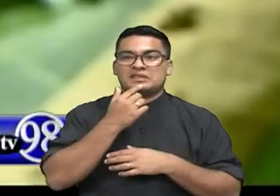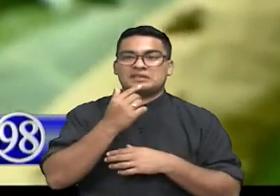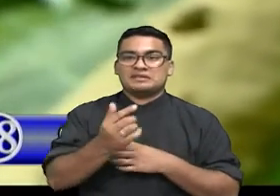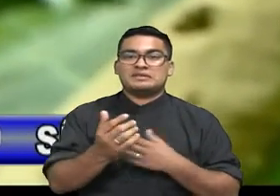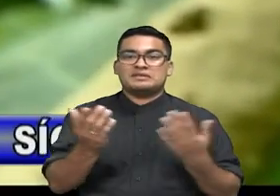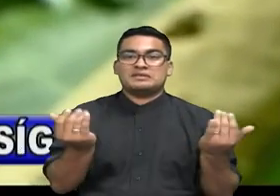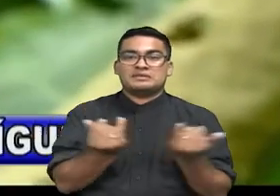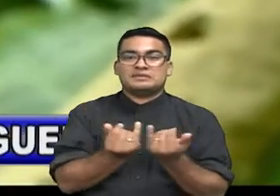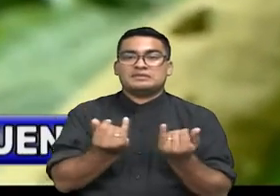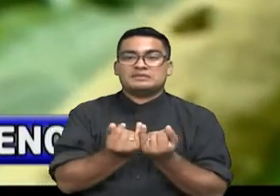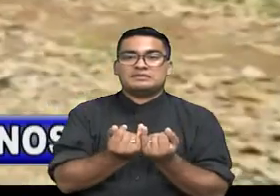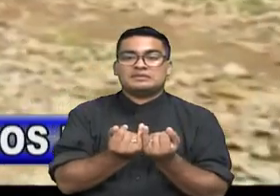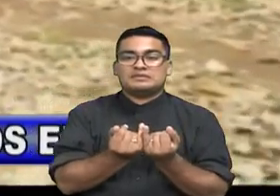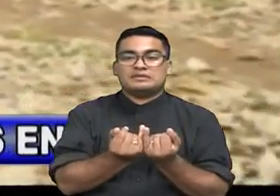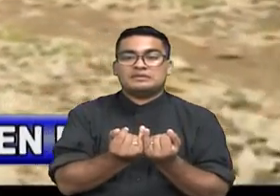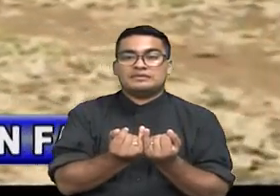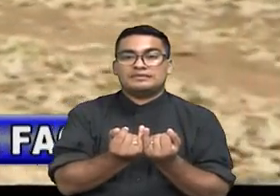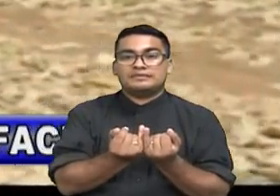un aspecto